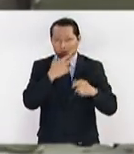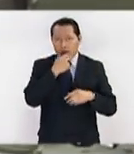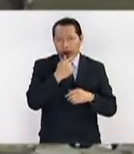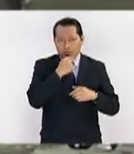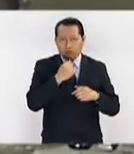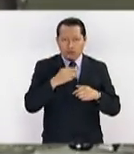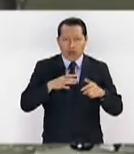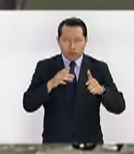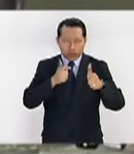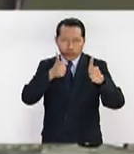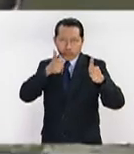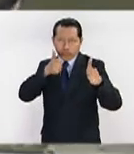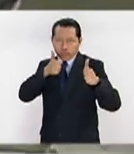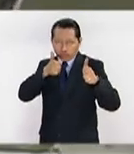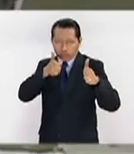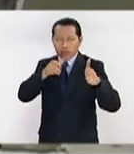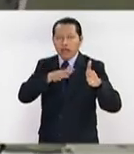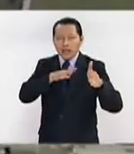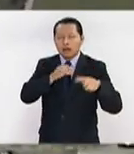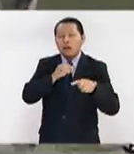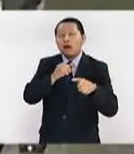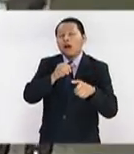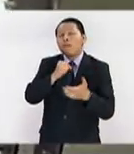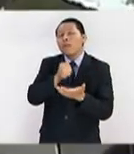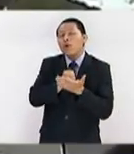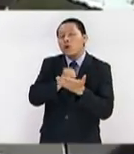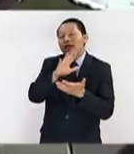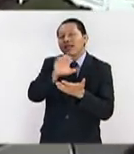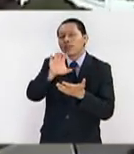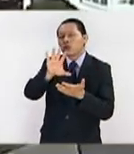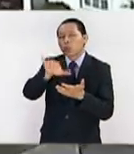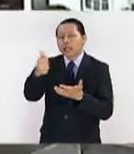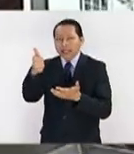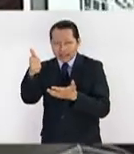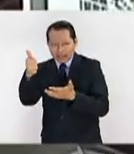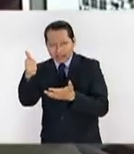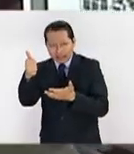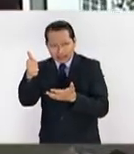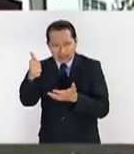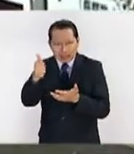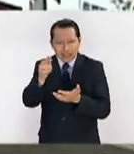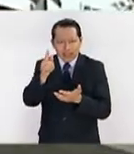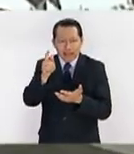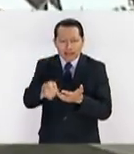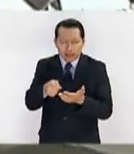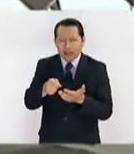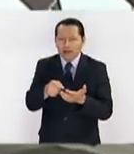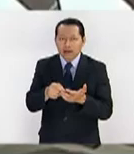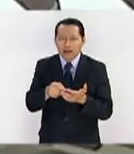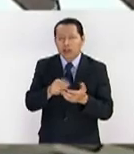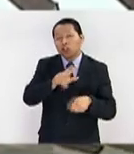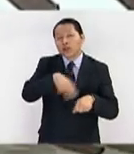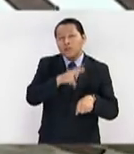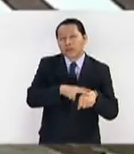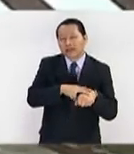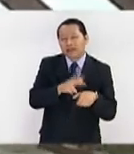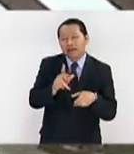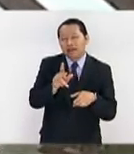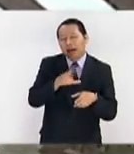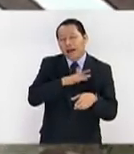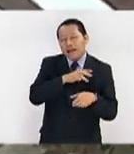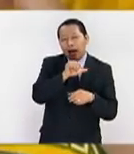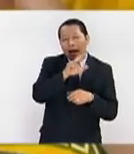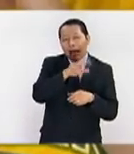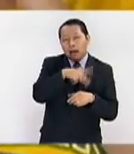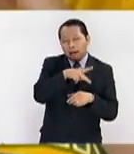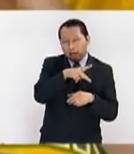rifle Ruger AR-556, una variante del popular rifle AR-15, un